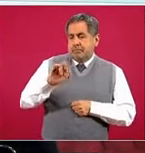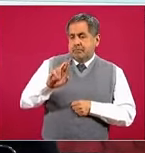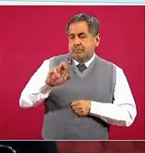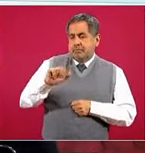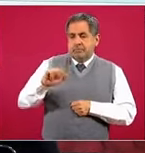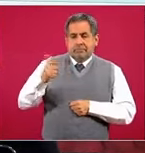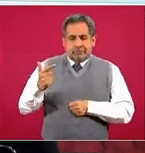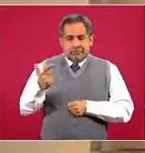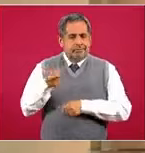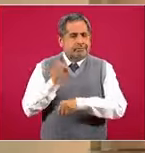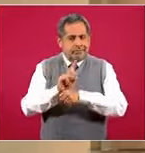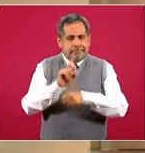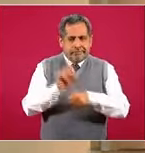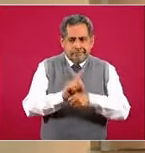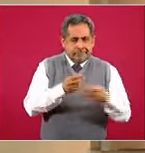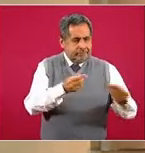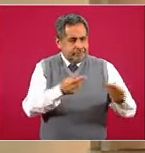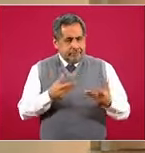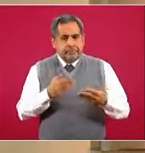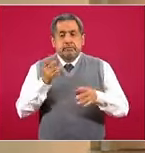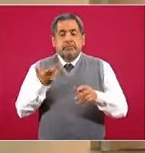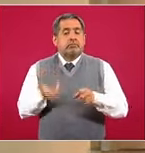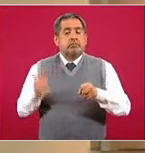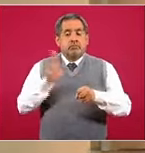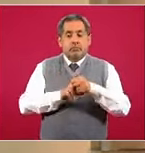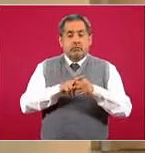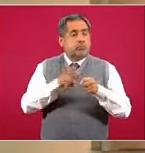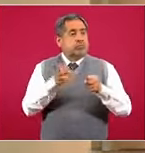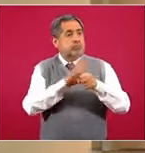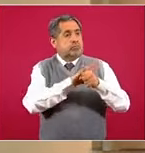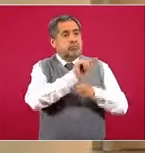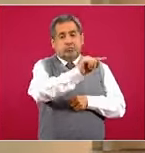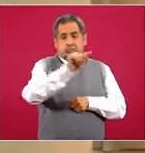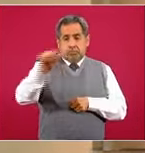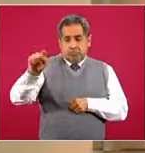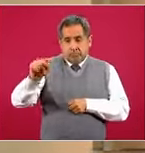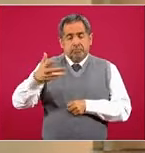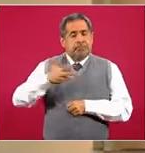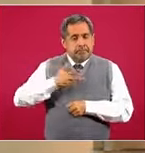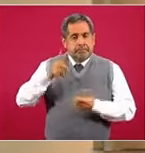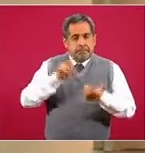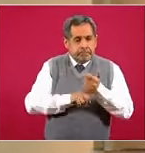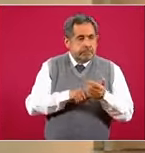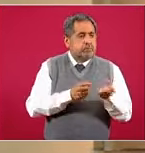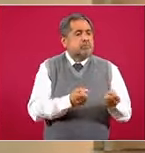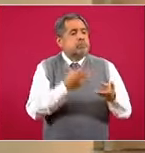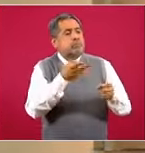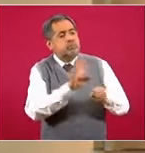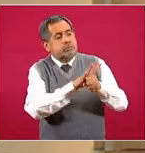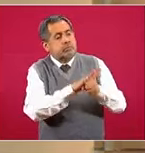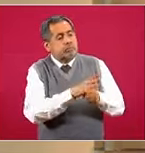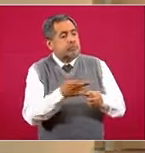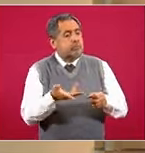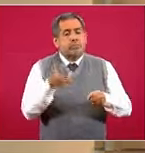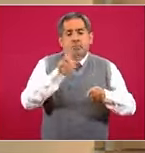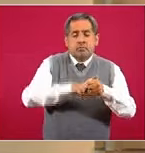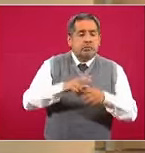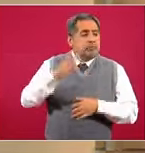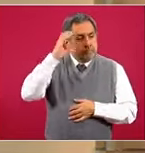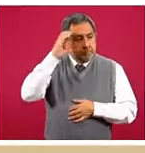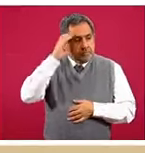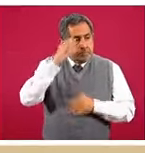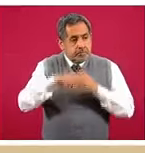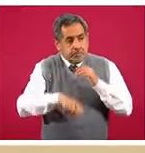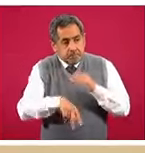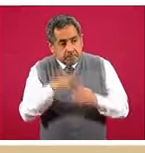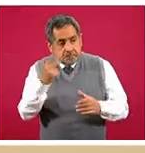que todos los días los hospitales COVID, los hospitales que tienen un número específico de camas definidas, puede ser